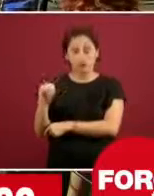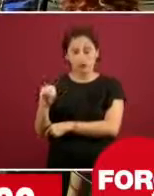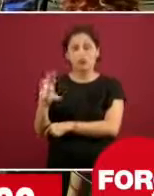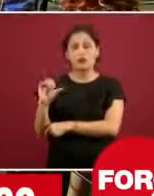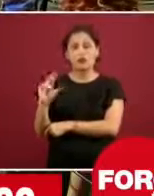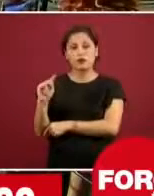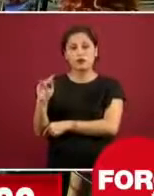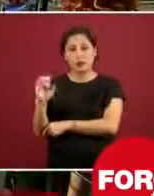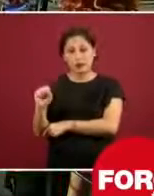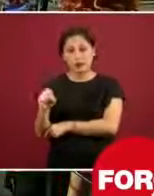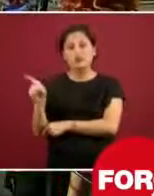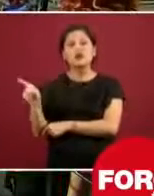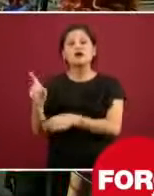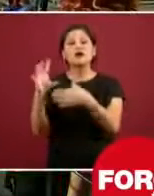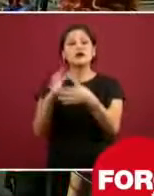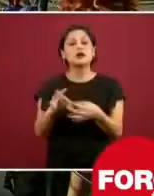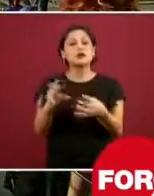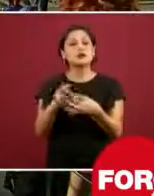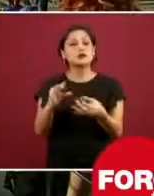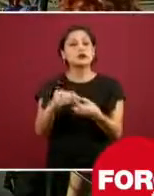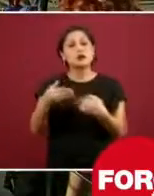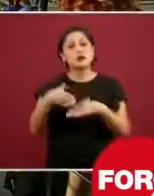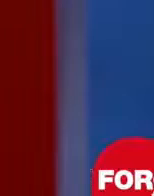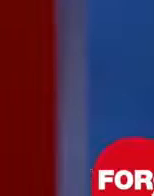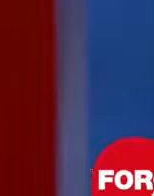nos va a comentar sobre estas guías.